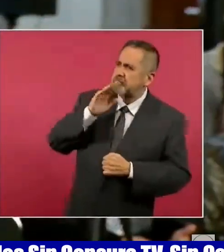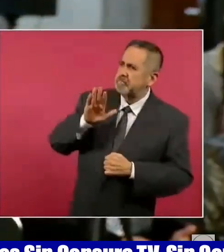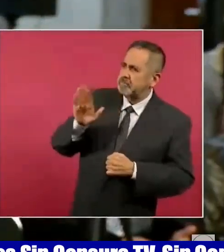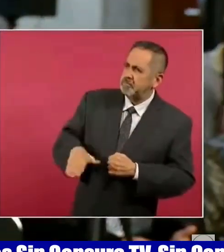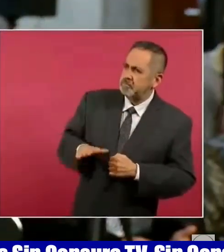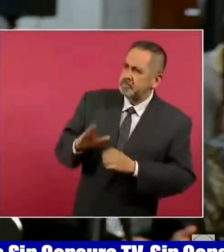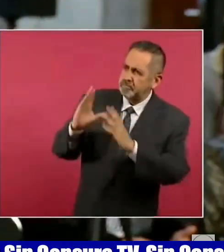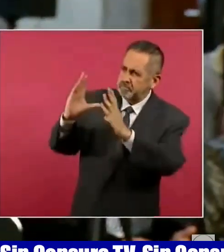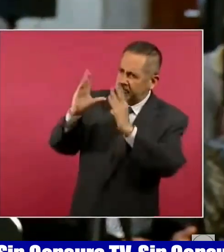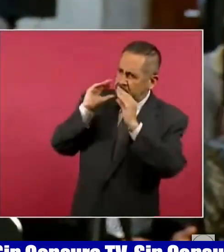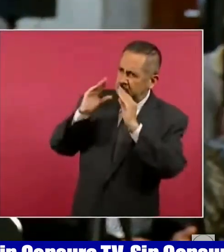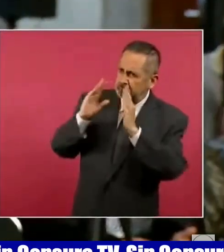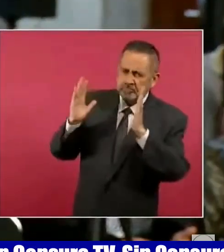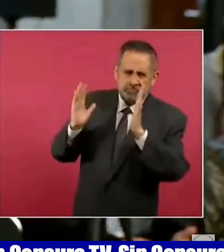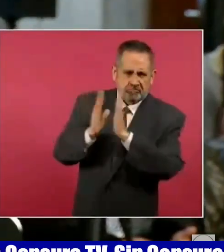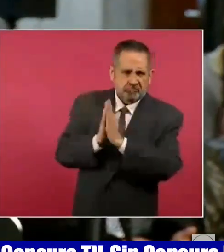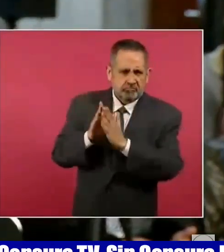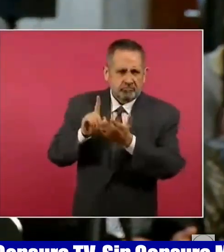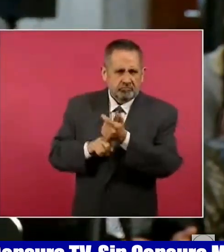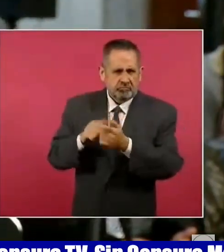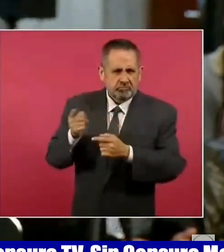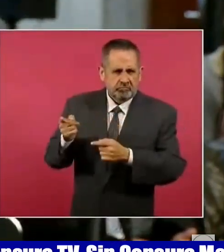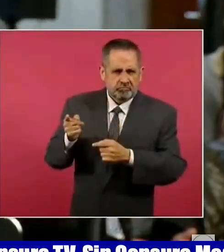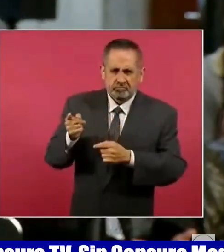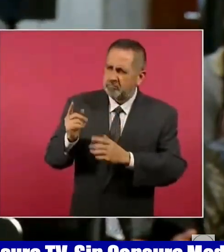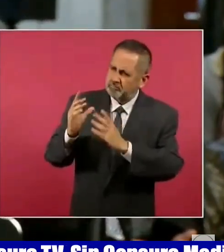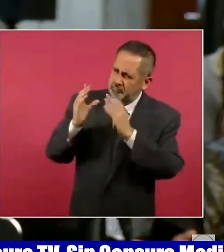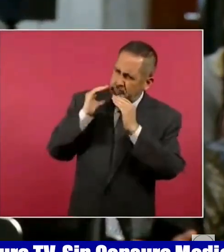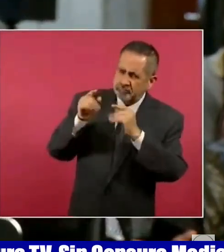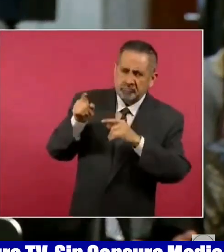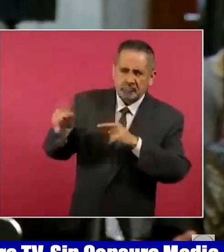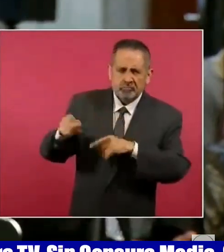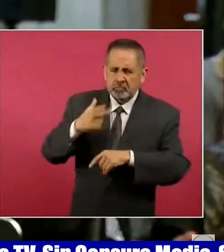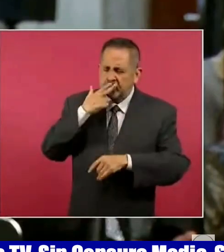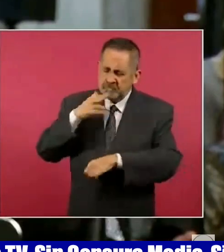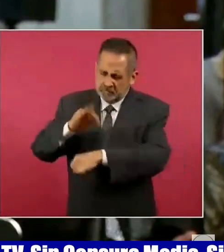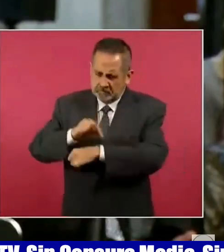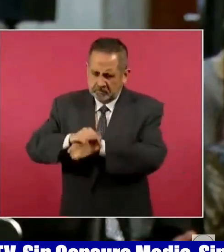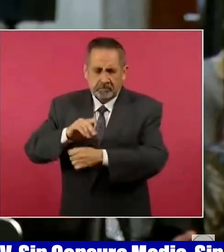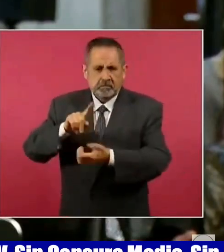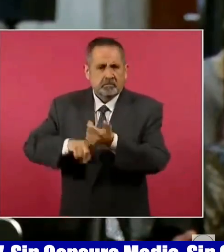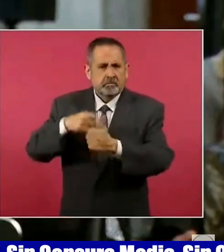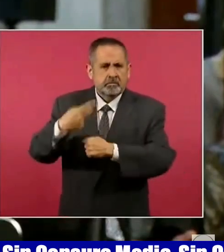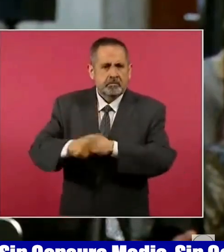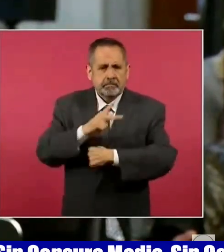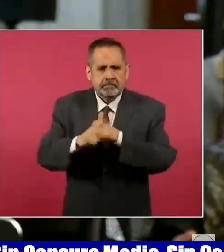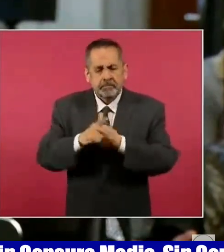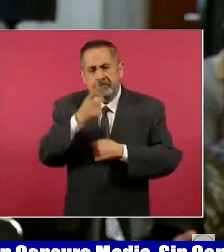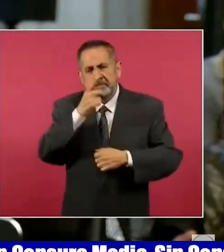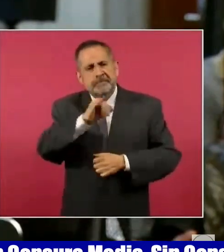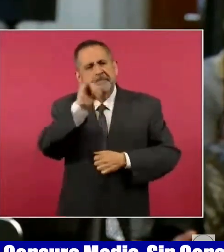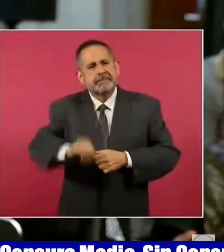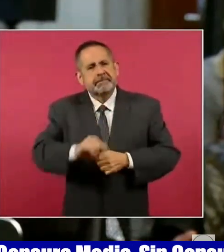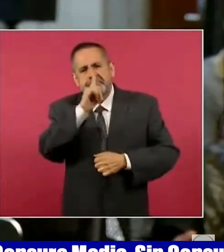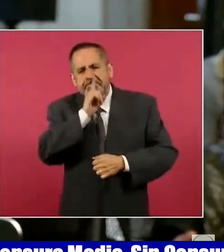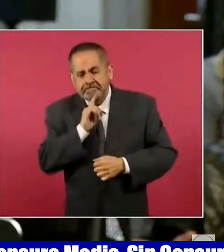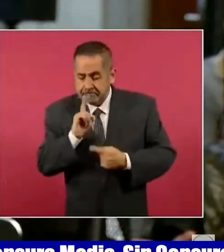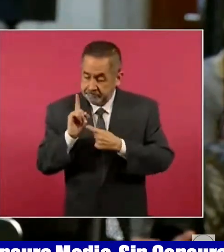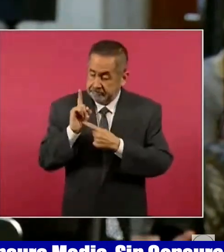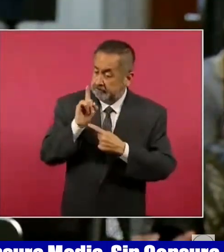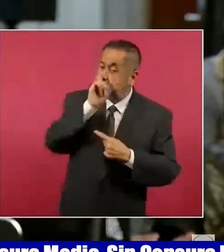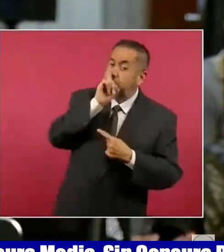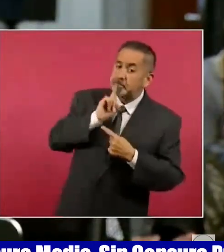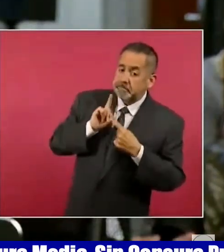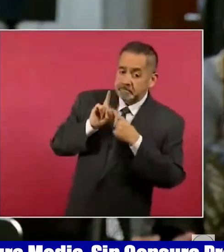Adriana Orrea para, híjole, posicionar una hegemonía